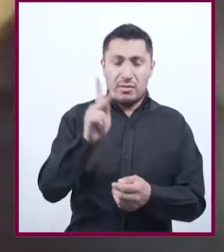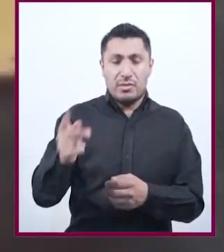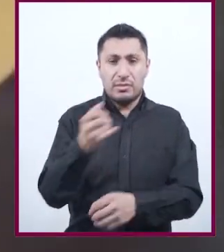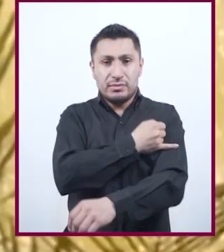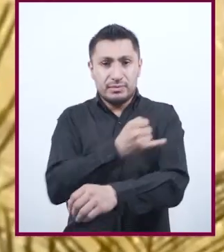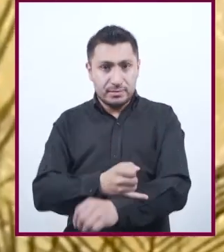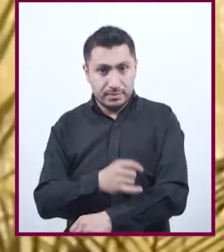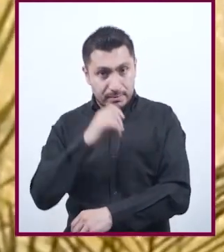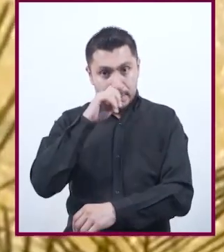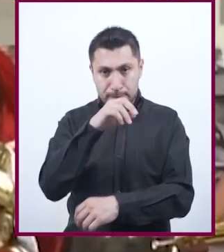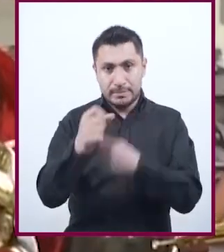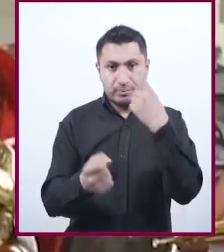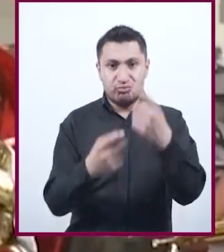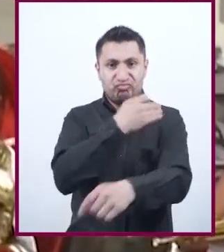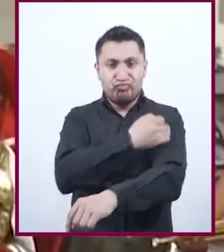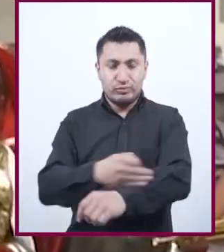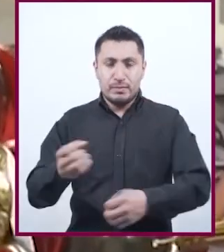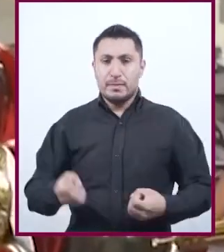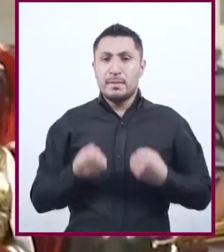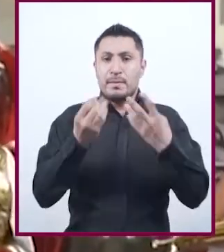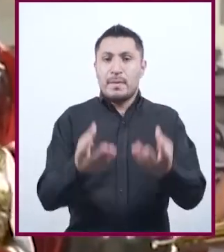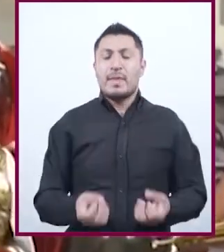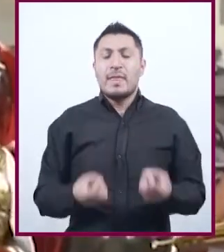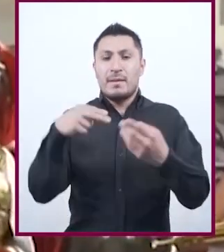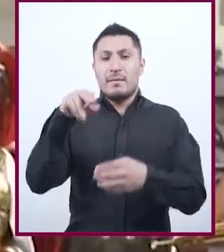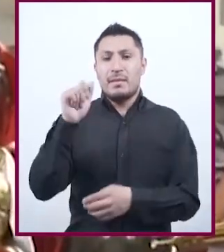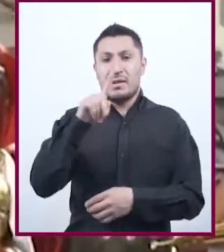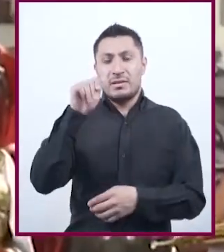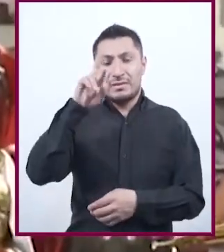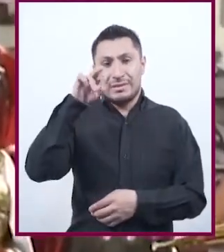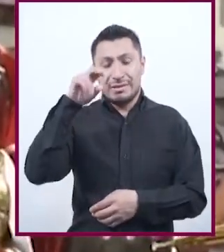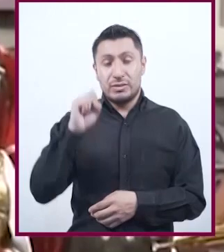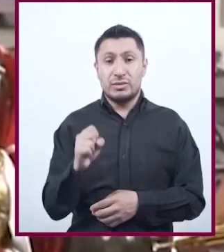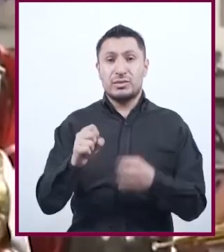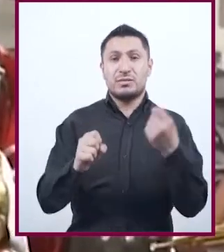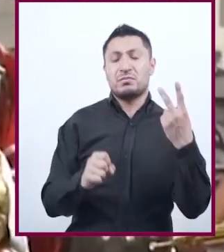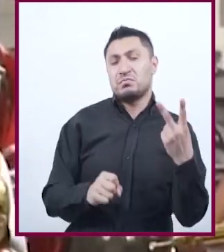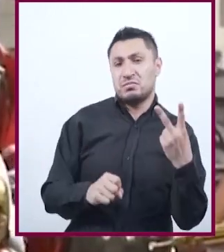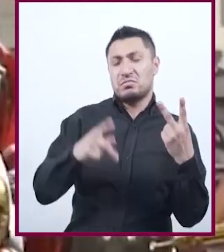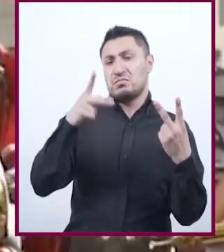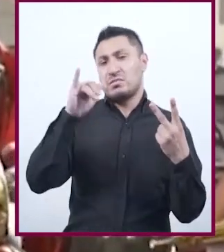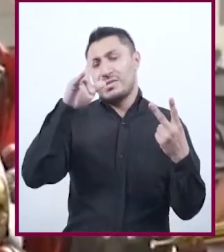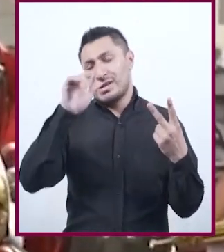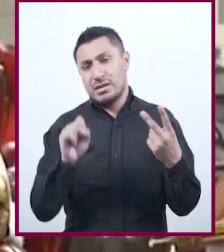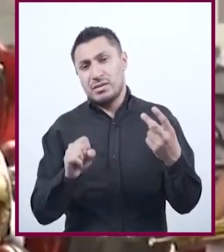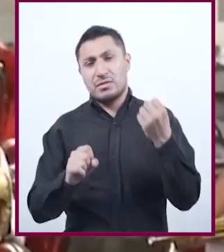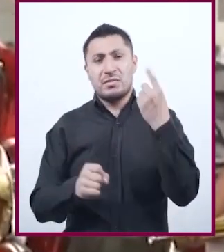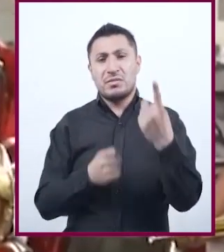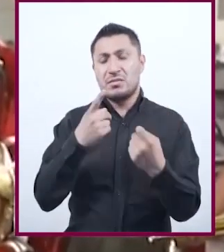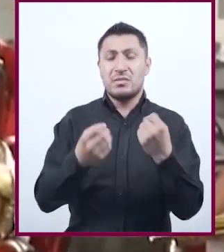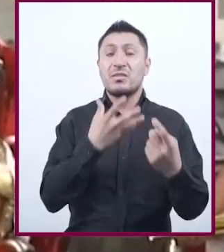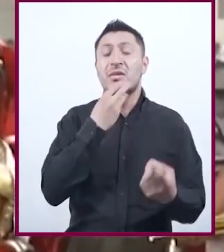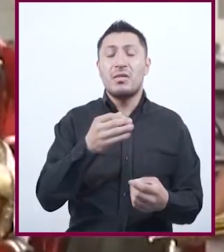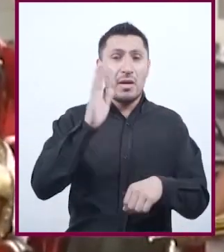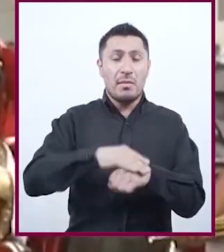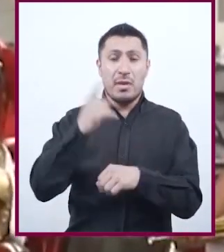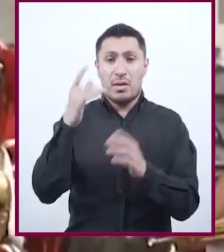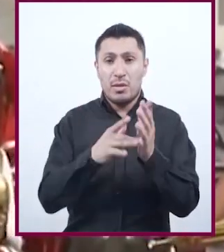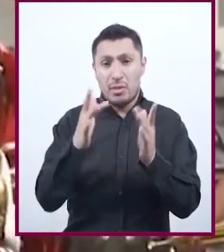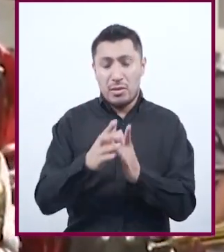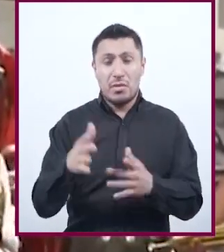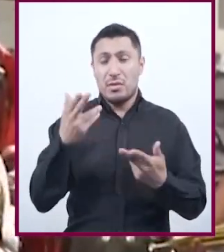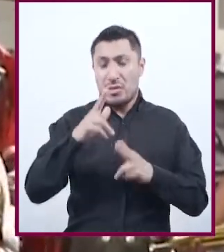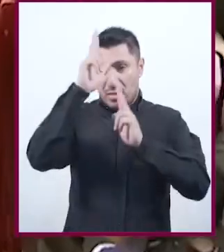varios nazarenos, un par de Pilatos, algunos judíos y más de un Cristo. Todo un honor y un servicio para su